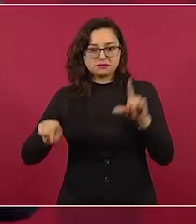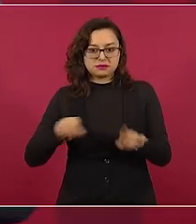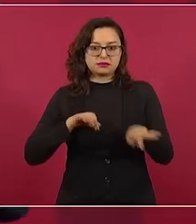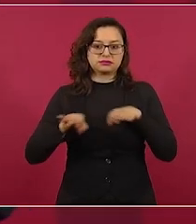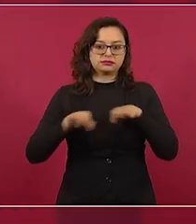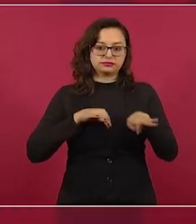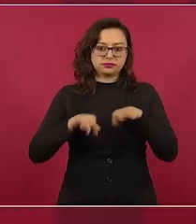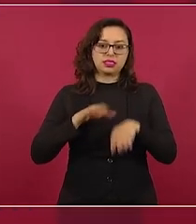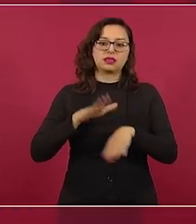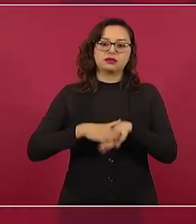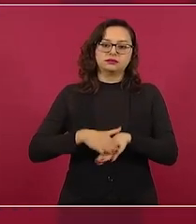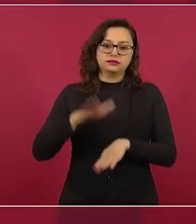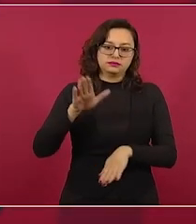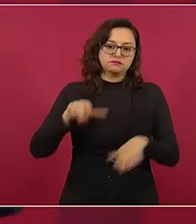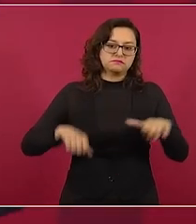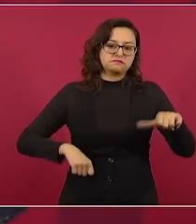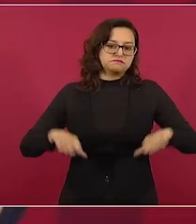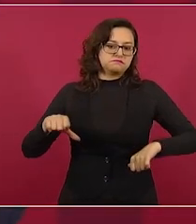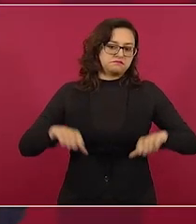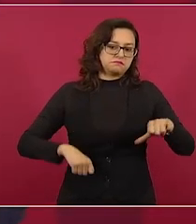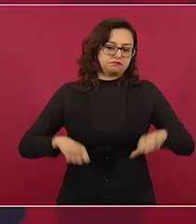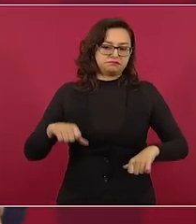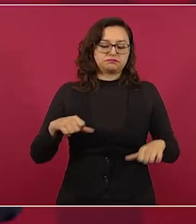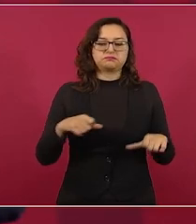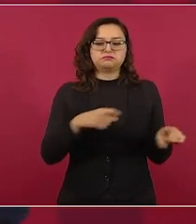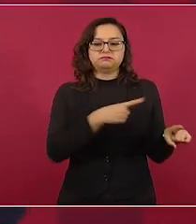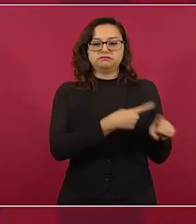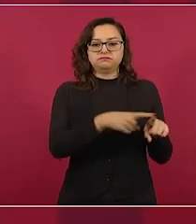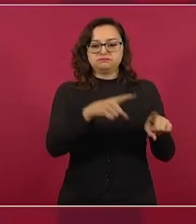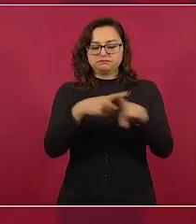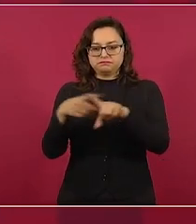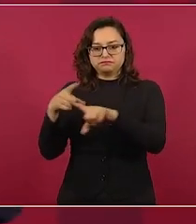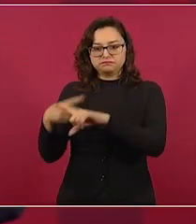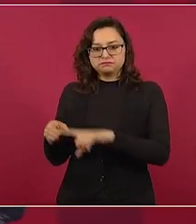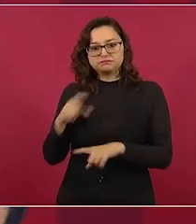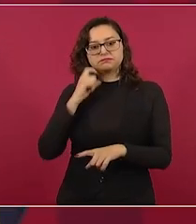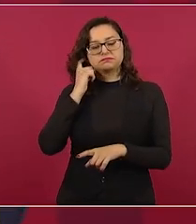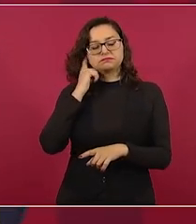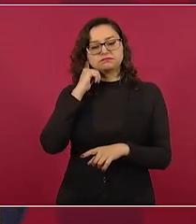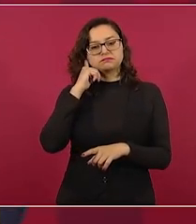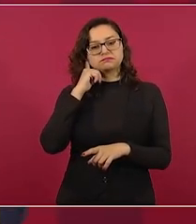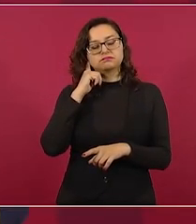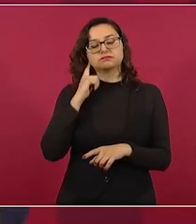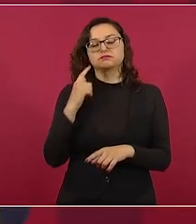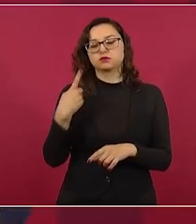en sus actividades básicas, lo que tiene que ver con la panadería,